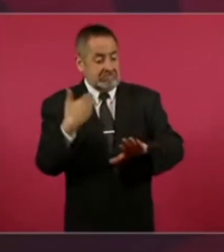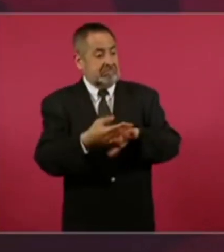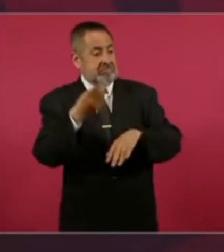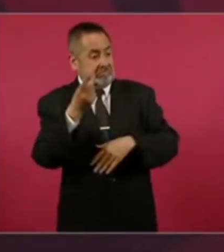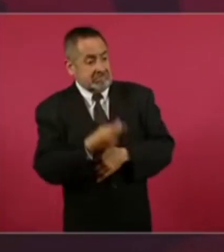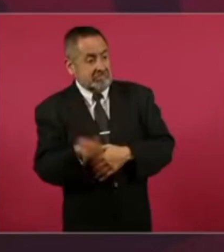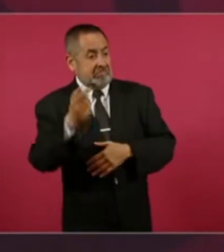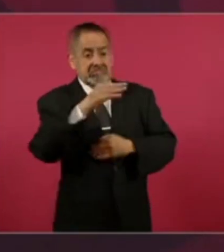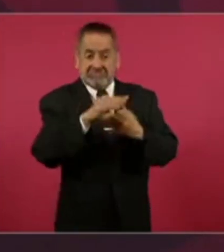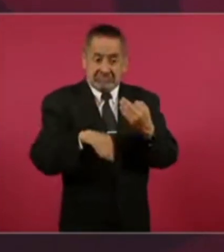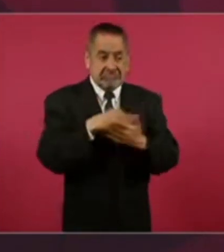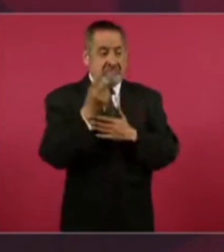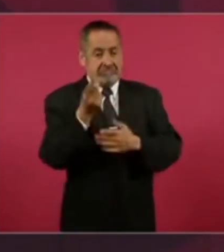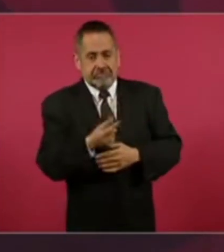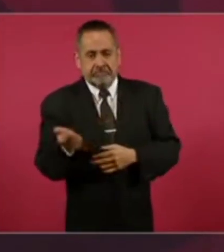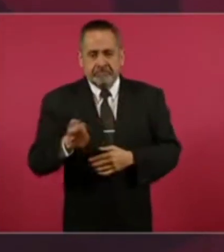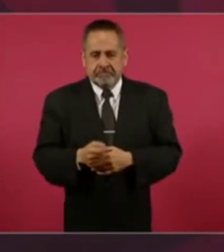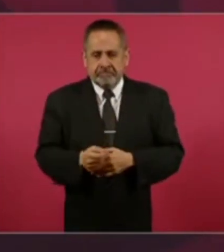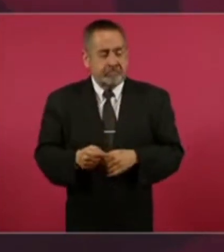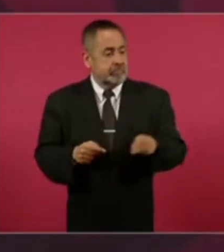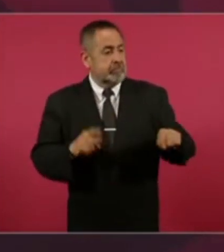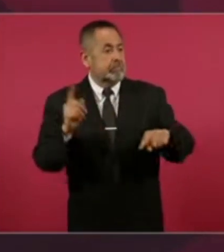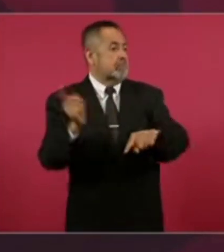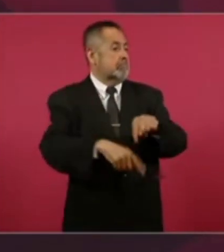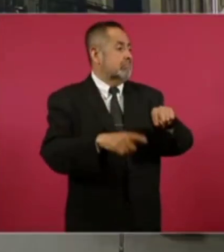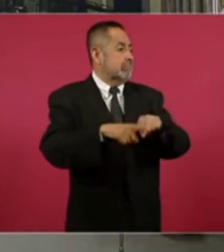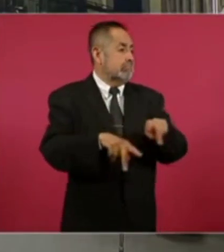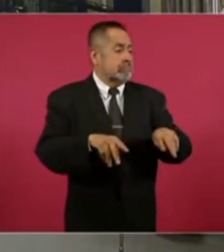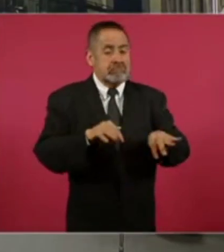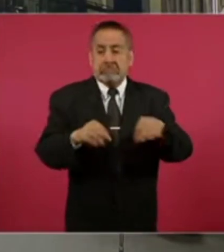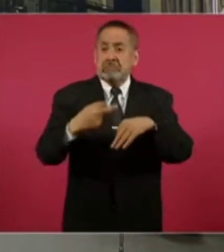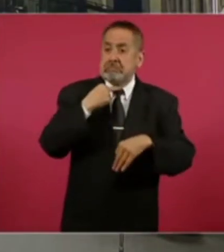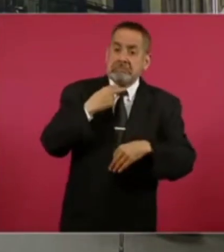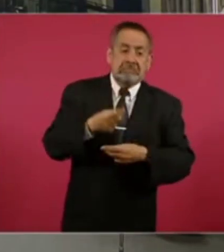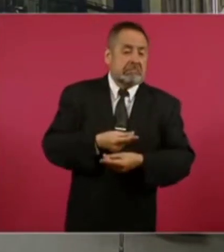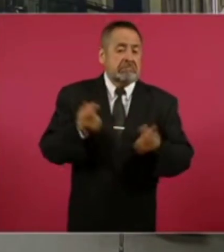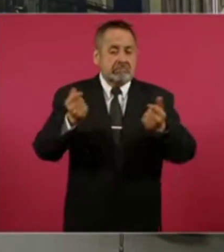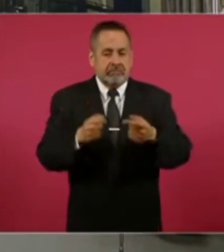esto. Van a dejar sin trabajo, ¿no?